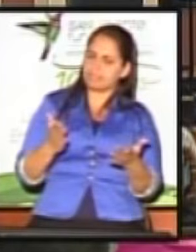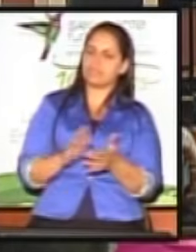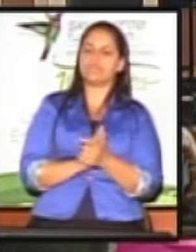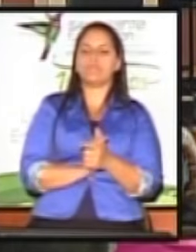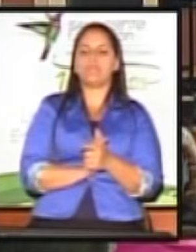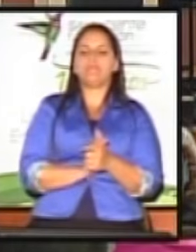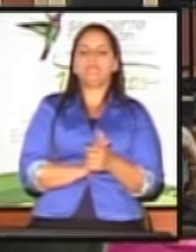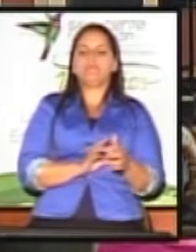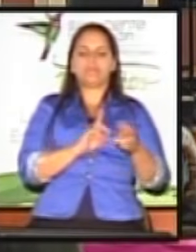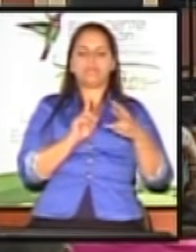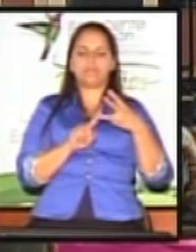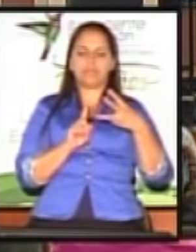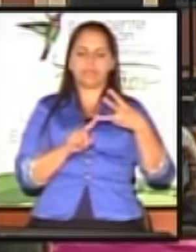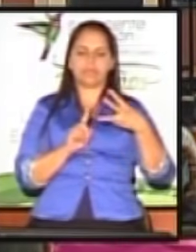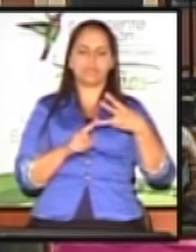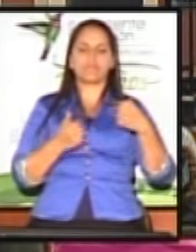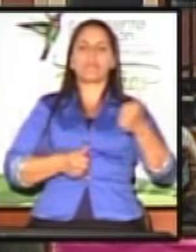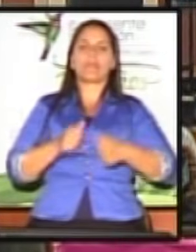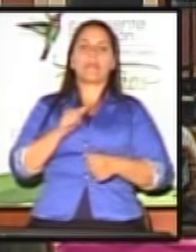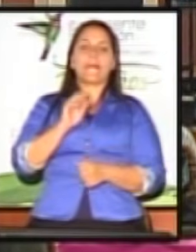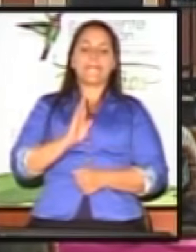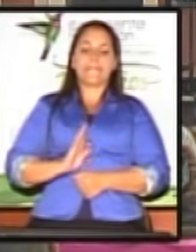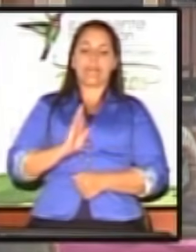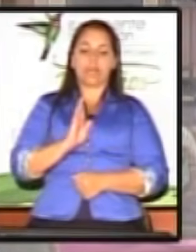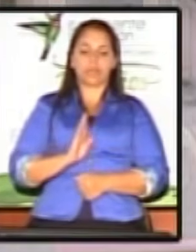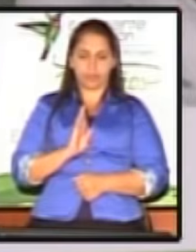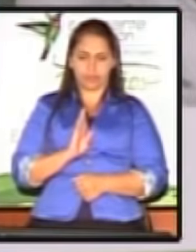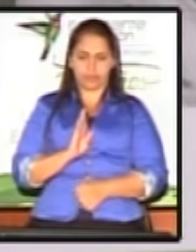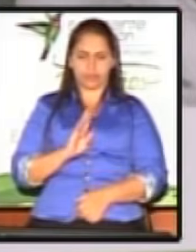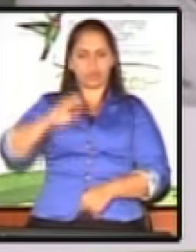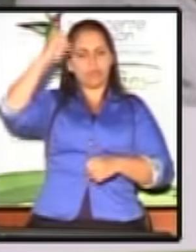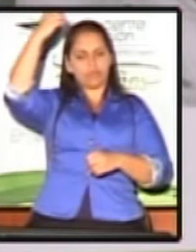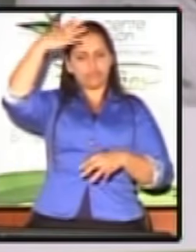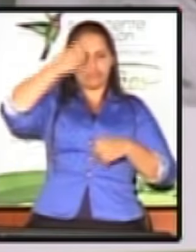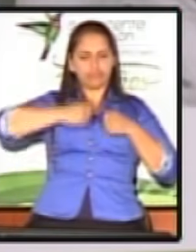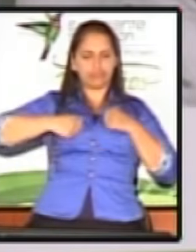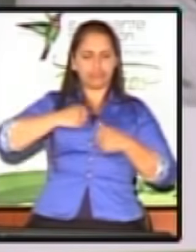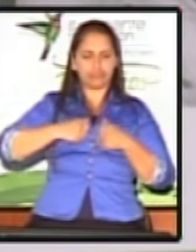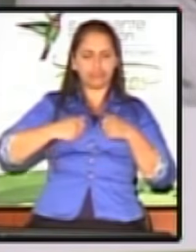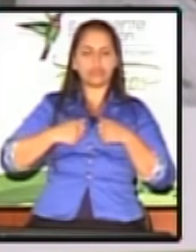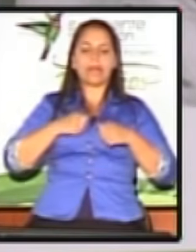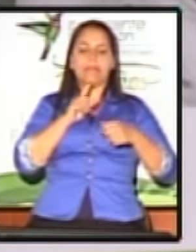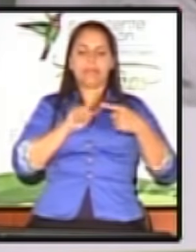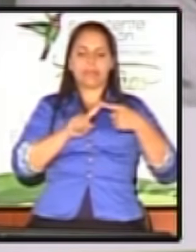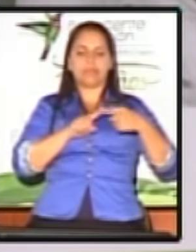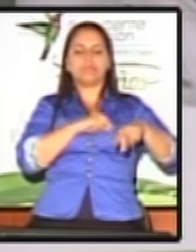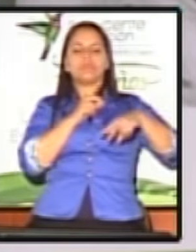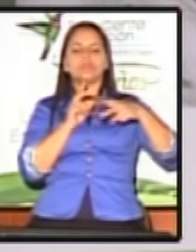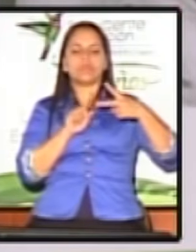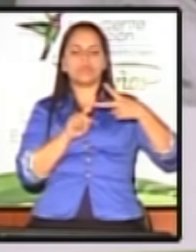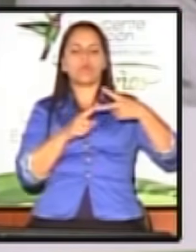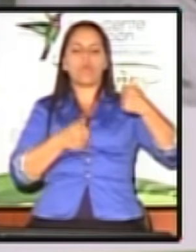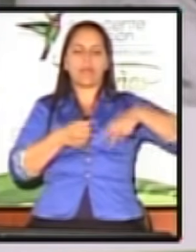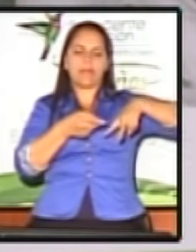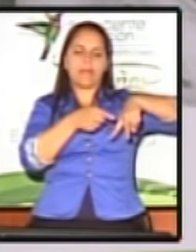baño. El baño, junto con los pañales, son de las cosas más difíciles que hay para cuidar a un paciente.